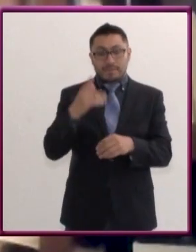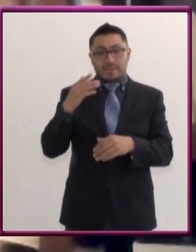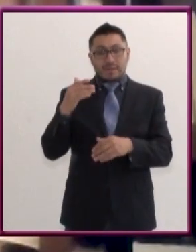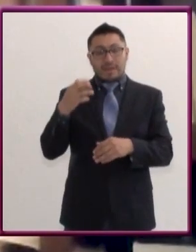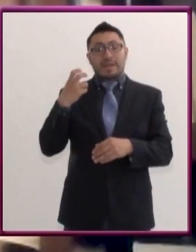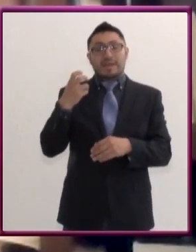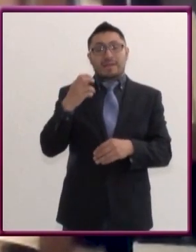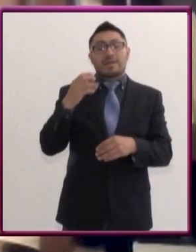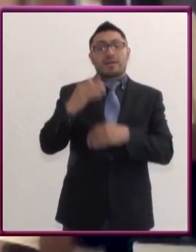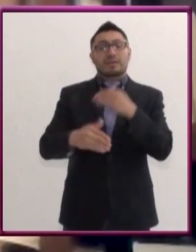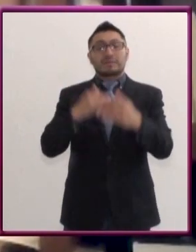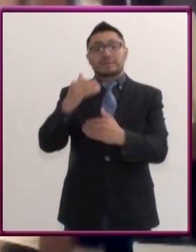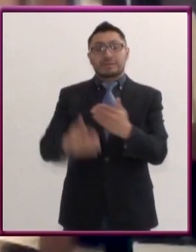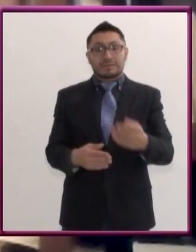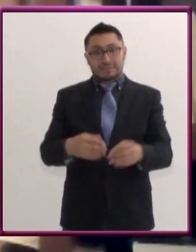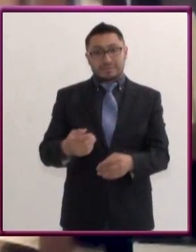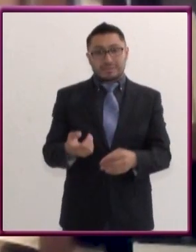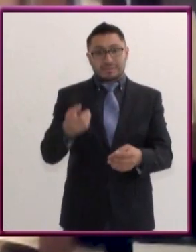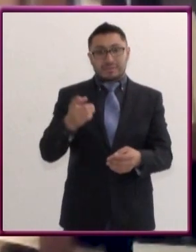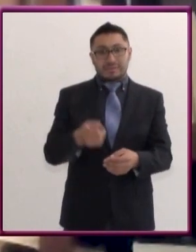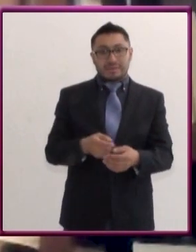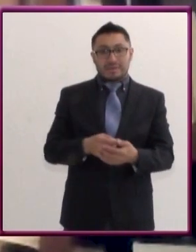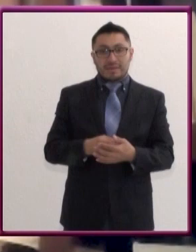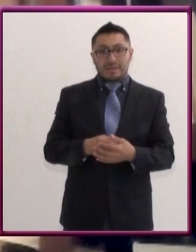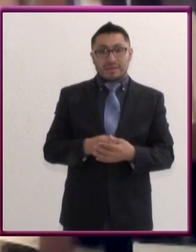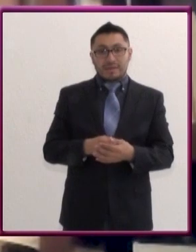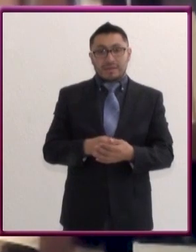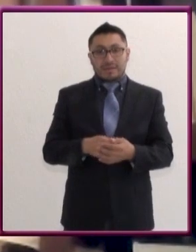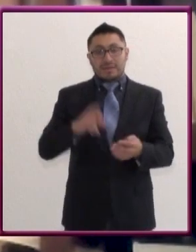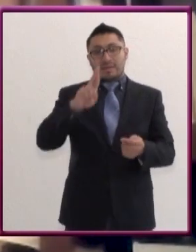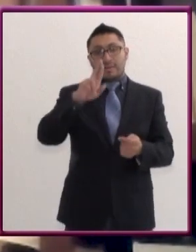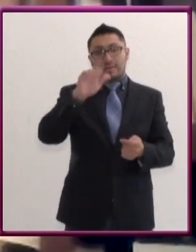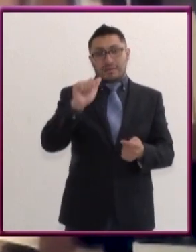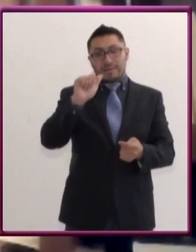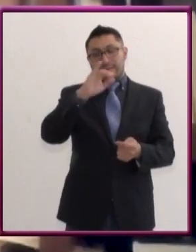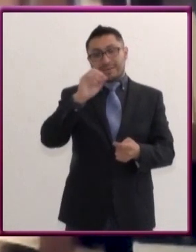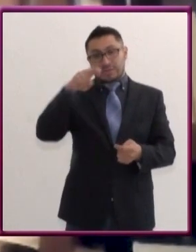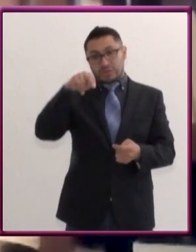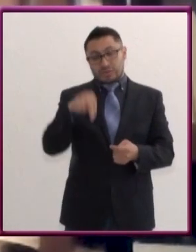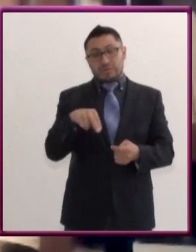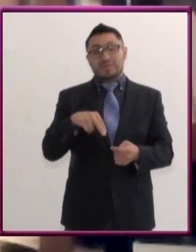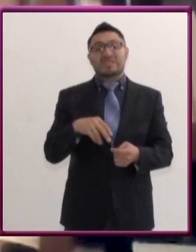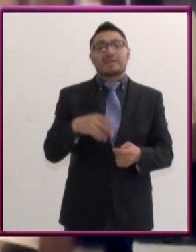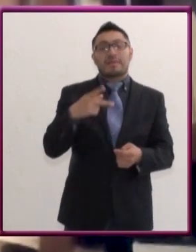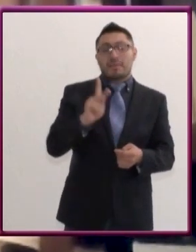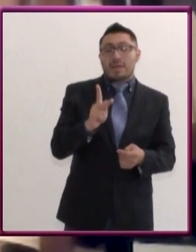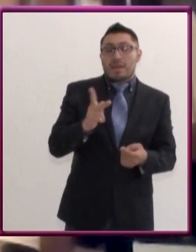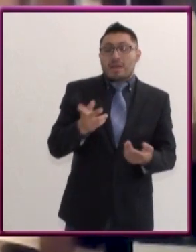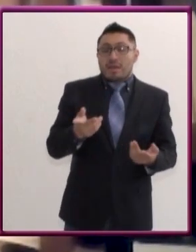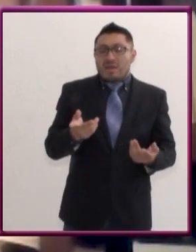irracionales trascendentes. Raíz de 2 es irracional.